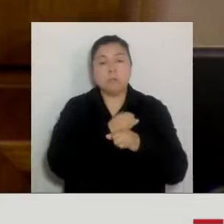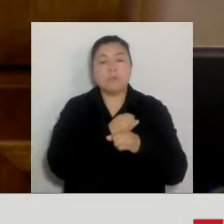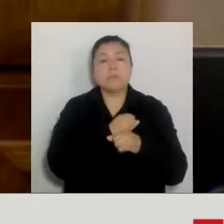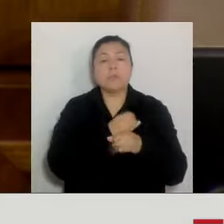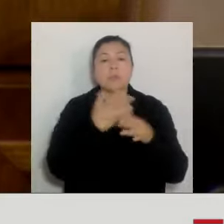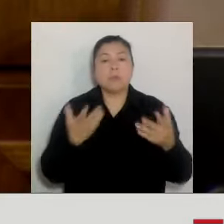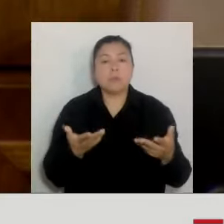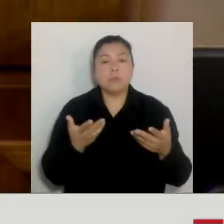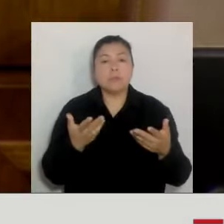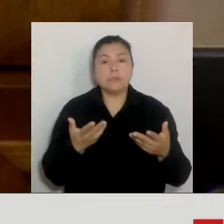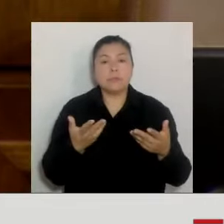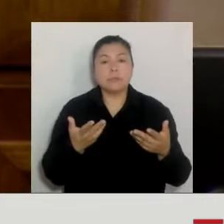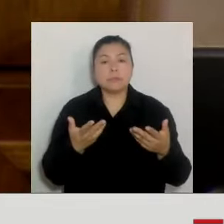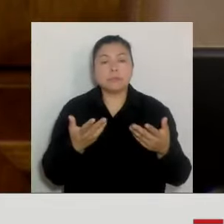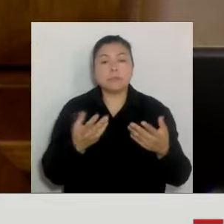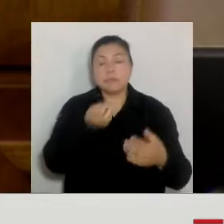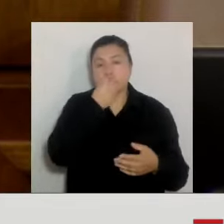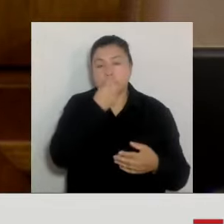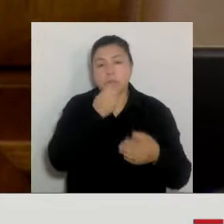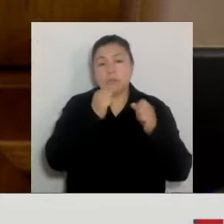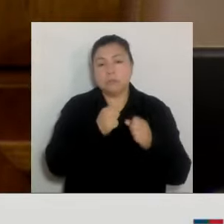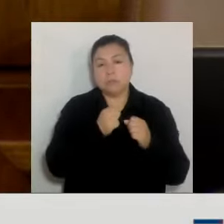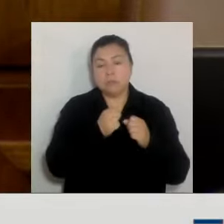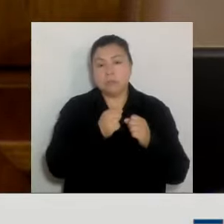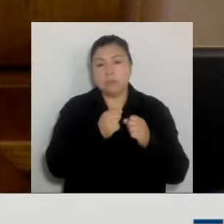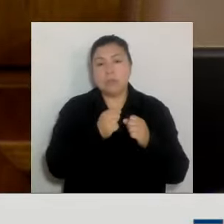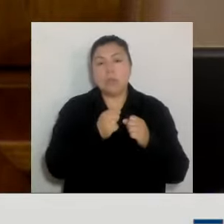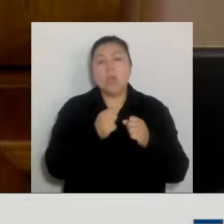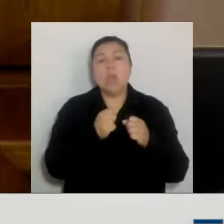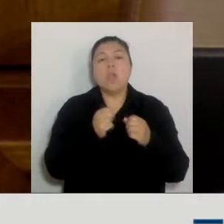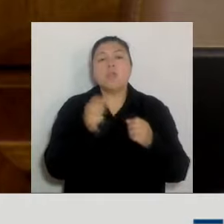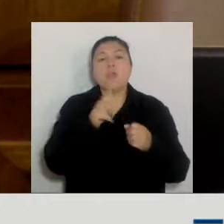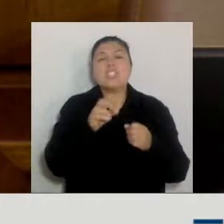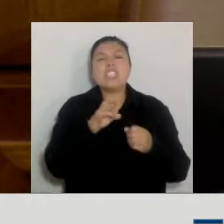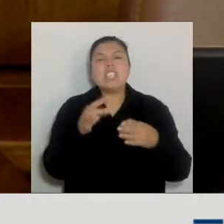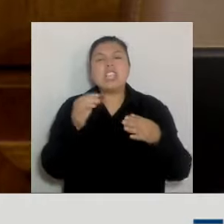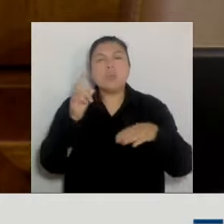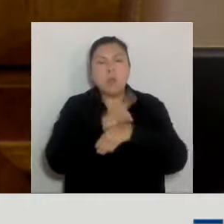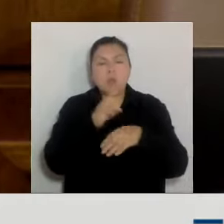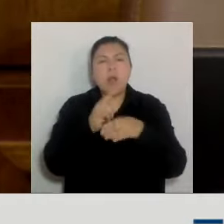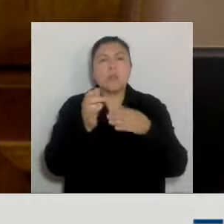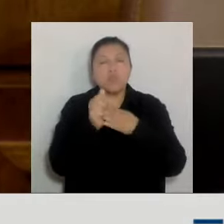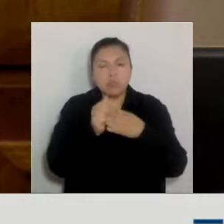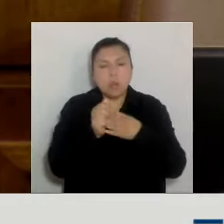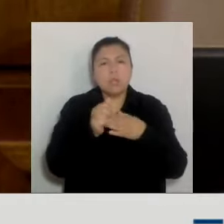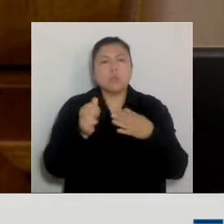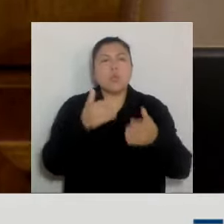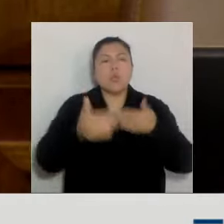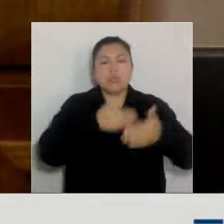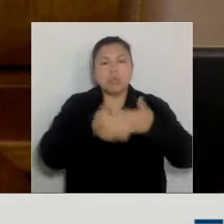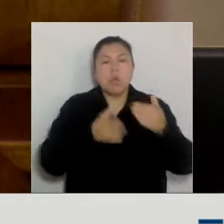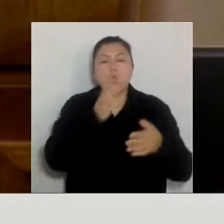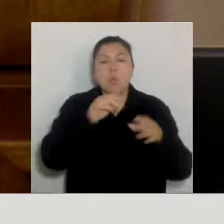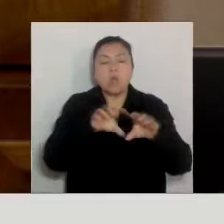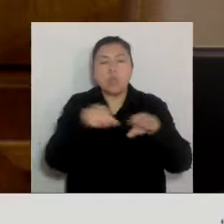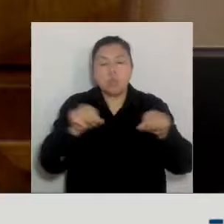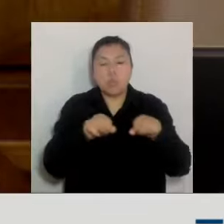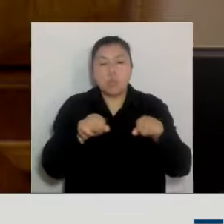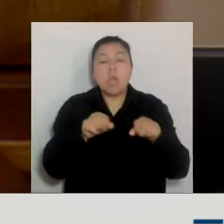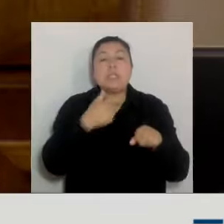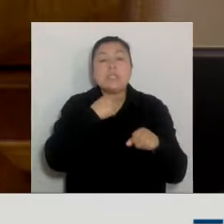que los alimentos se puedan calificar como sintéticos dependiendo de tal o cual eh procesamiento tengan no hay un consenso por lo tanto que se quiera poner